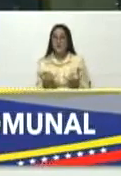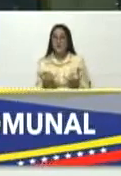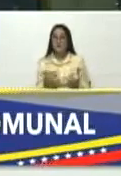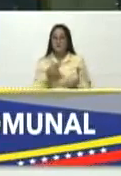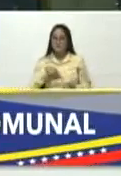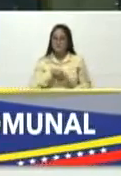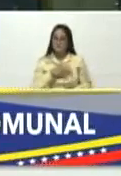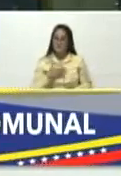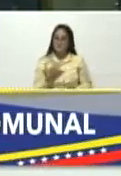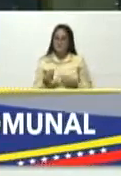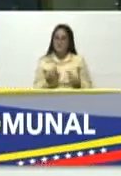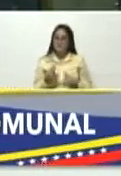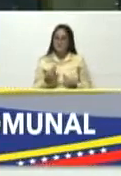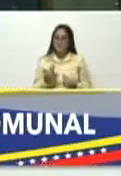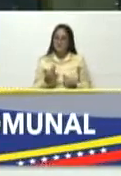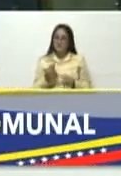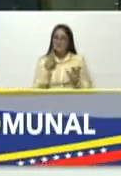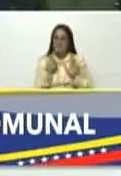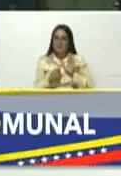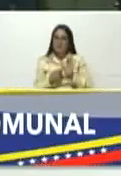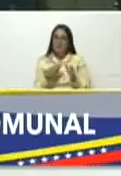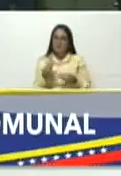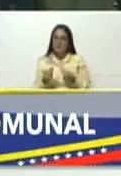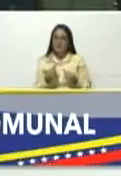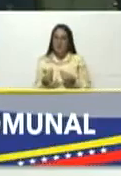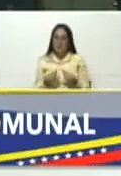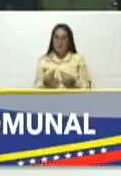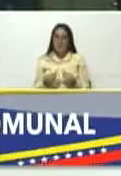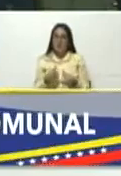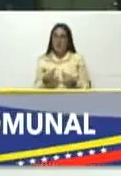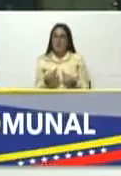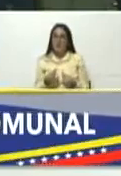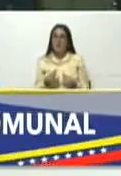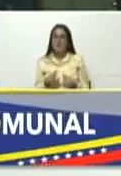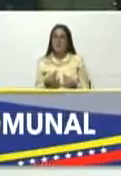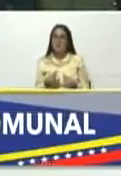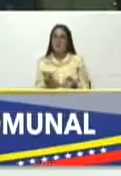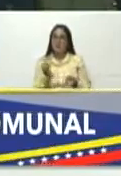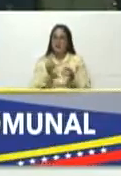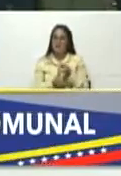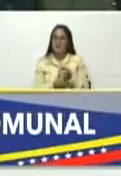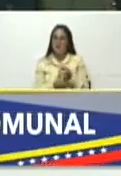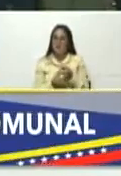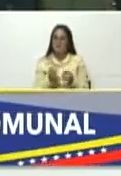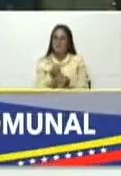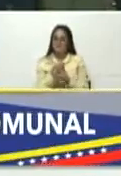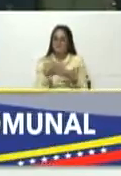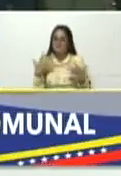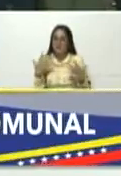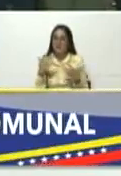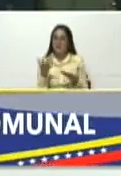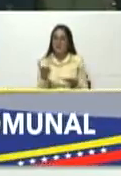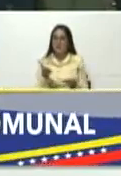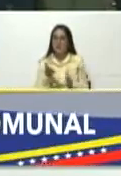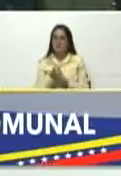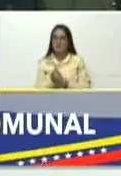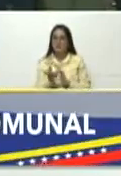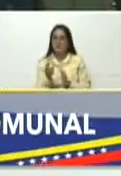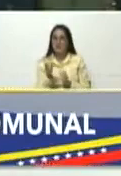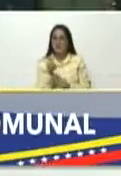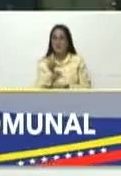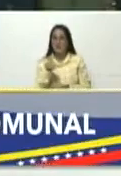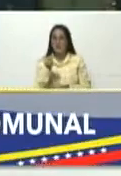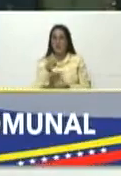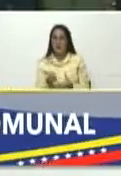nosotros queremos hacer énfasis en cómo la base de Misiones se ha casado con ese maravilloso instrumento que usted